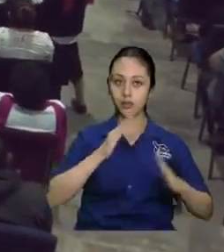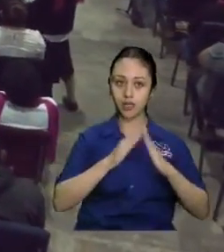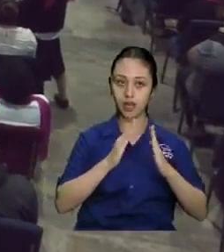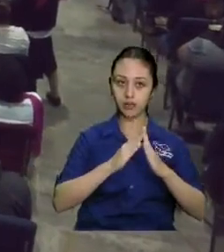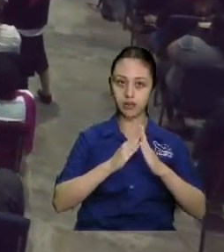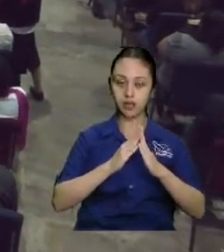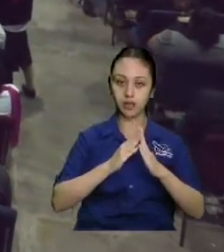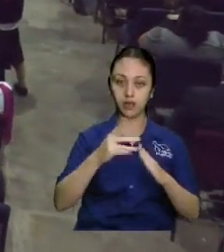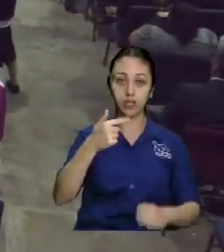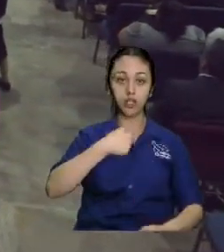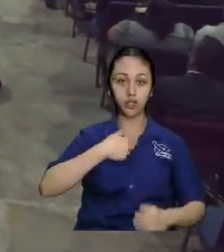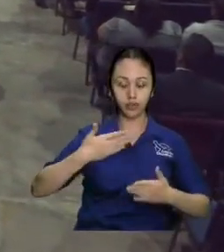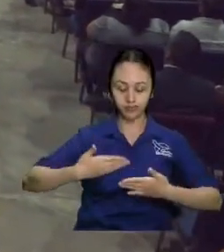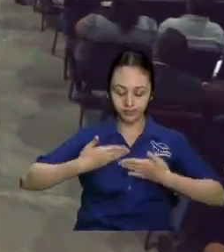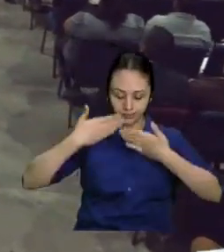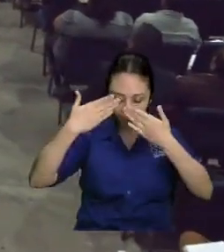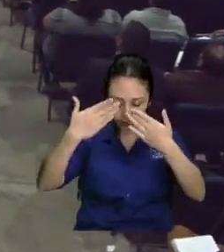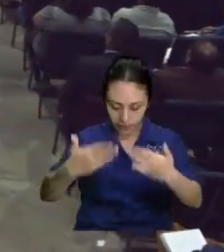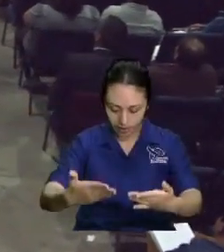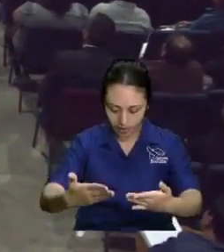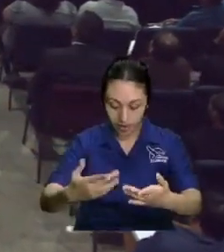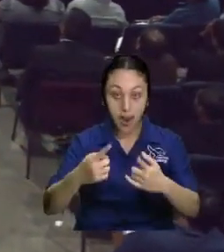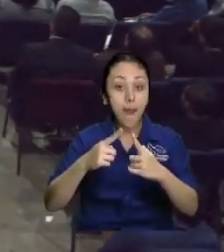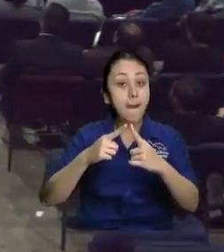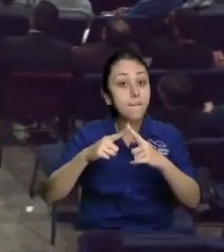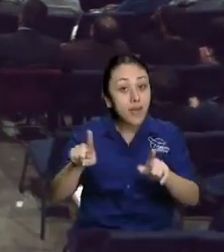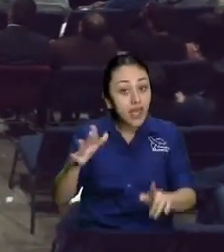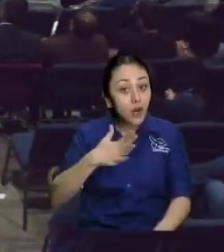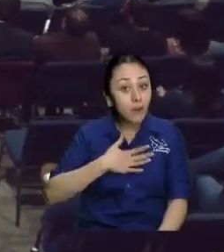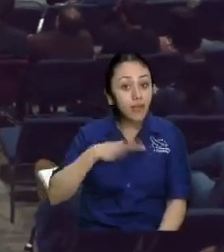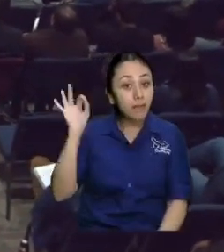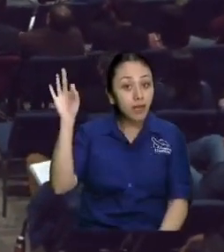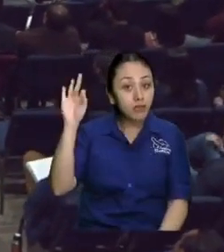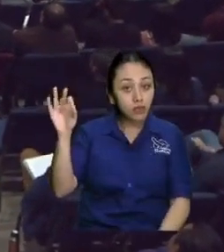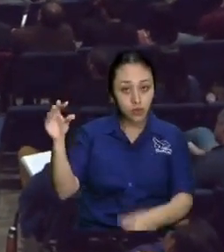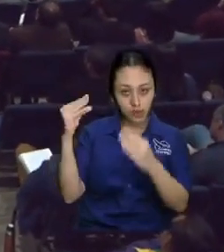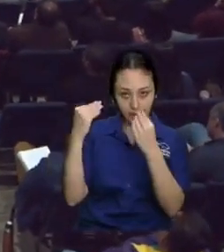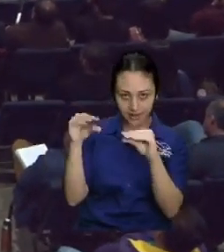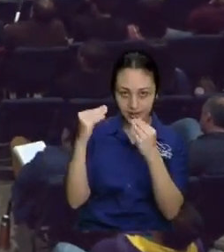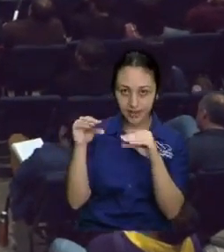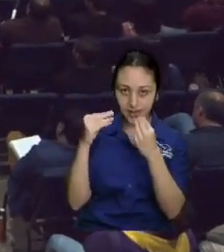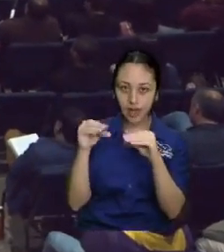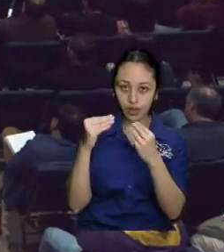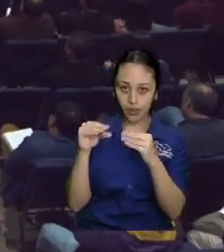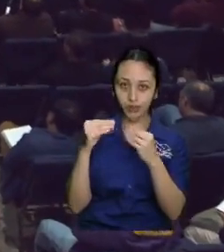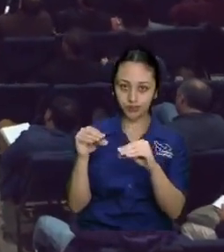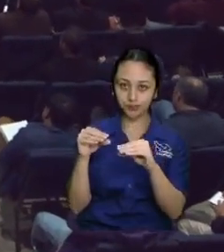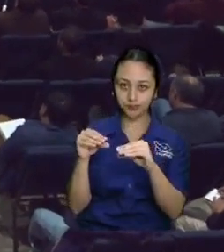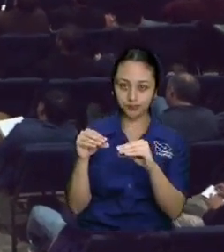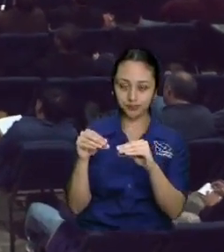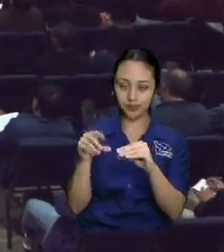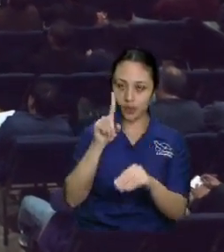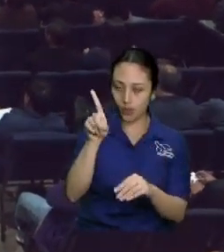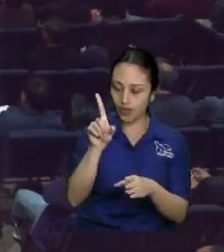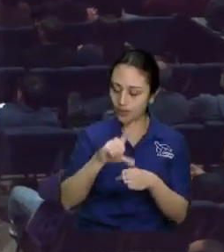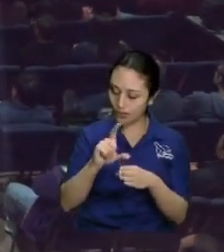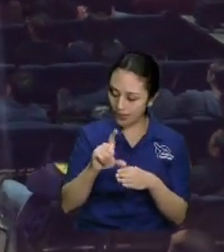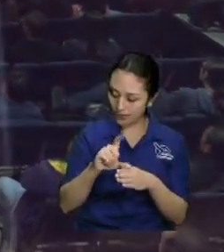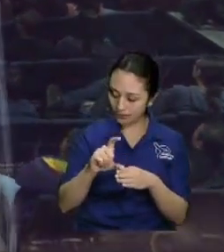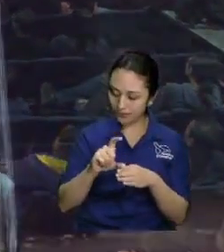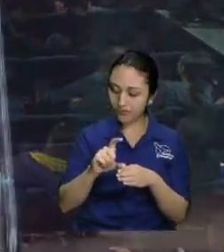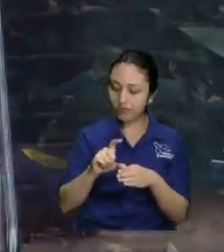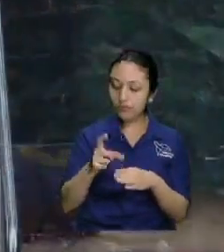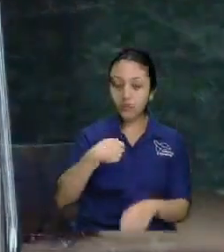mí, ya mi pastor me había enseñado algunas cositas, no todas, hombre, ya me había enseñado, pero no había aprendido muchas, pero esa sí la había